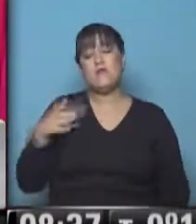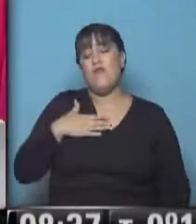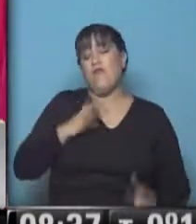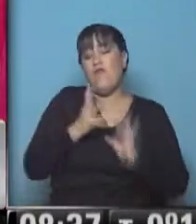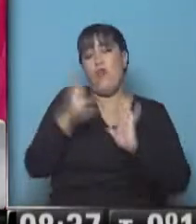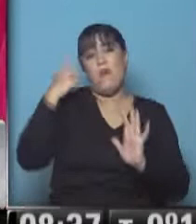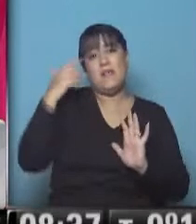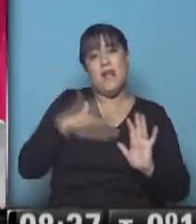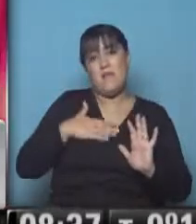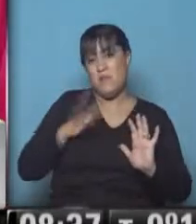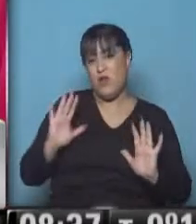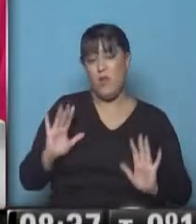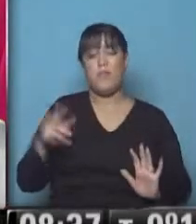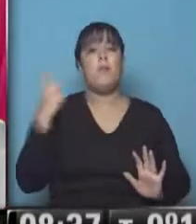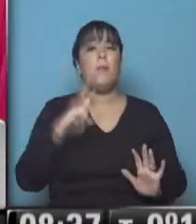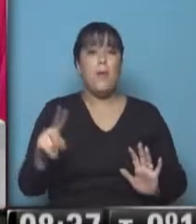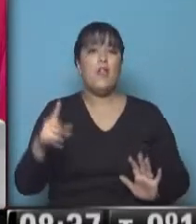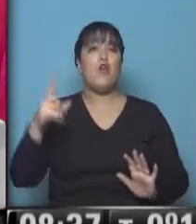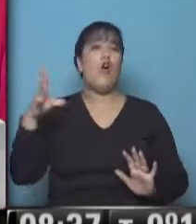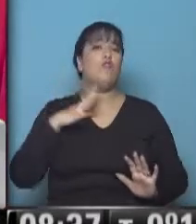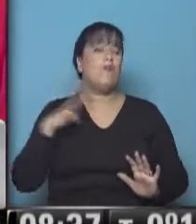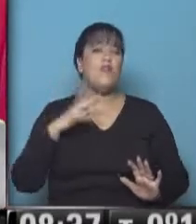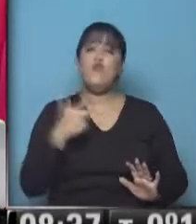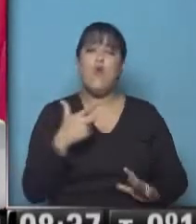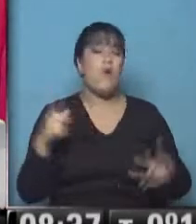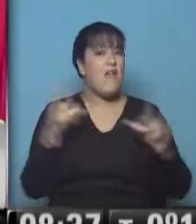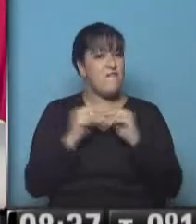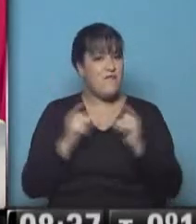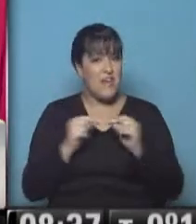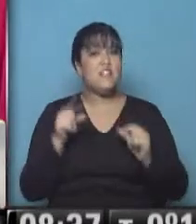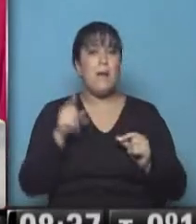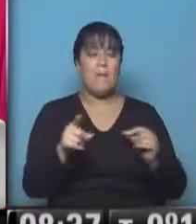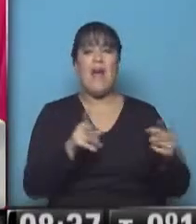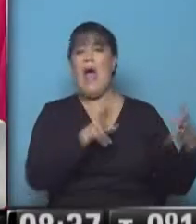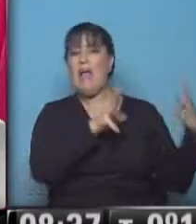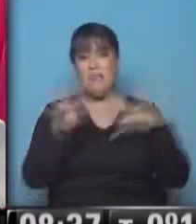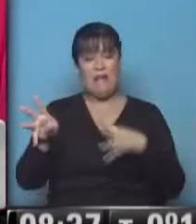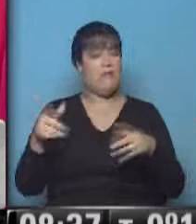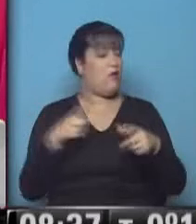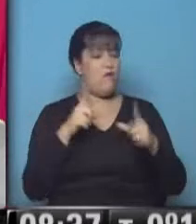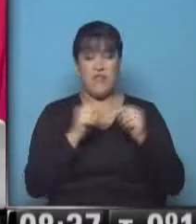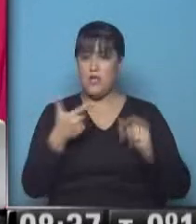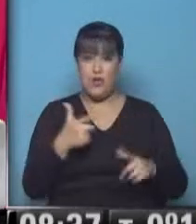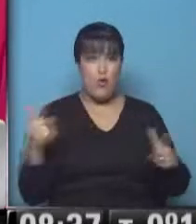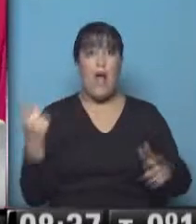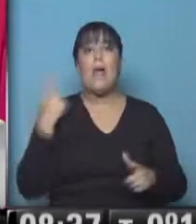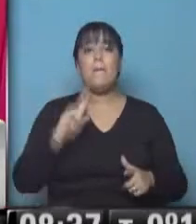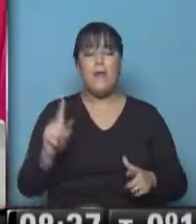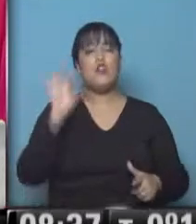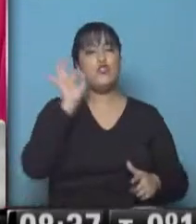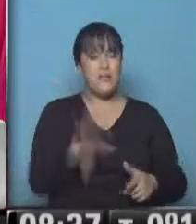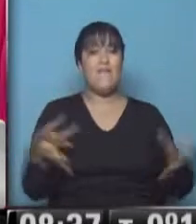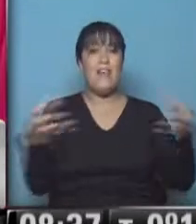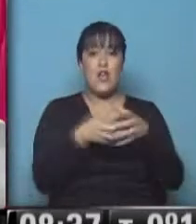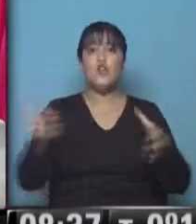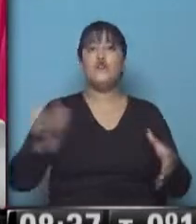supuesto no es lo que se dice pero todavía no hay fecha para los ataques si se sabe que no va a haber ejército